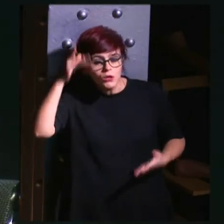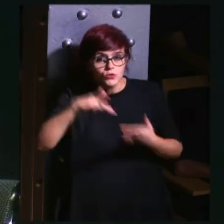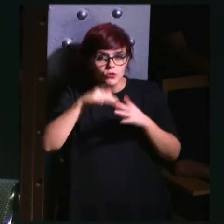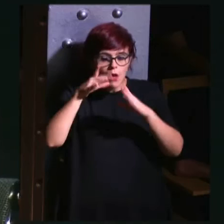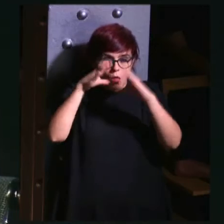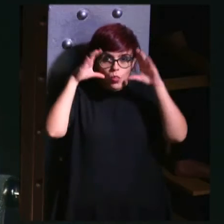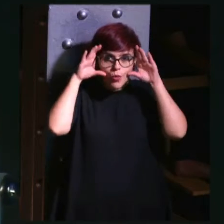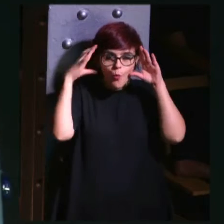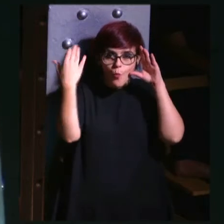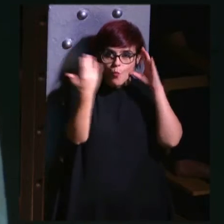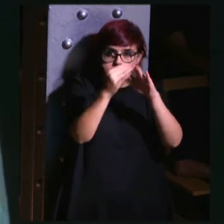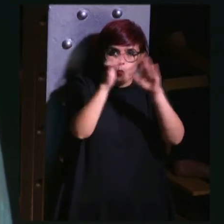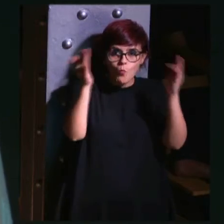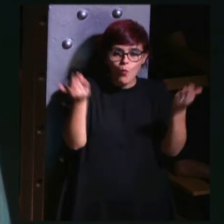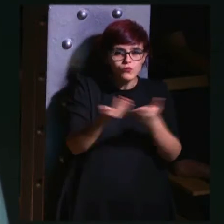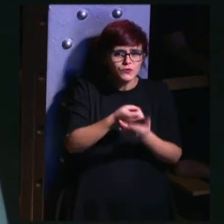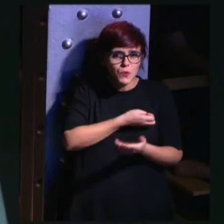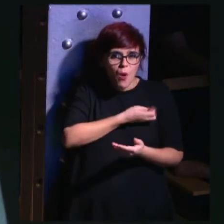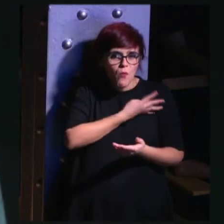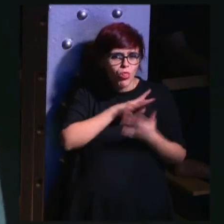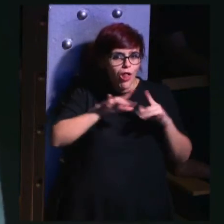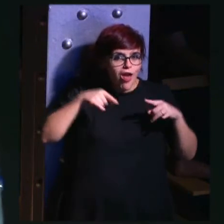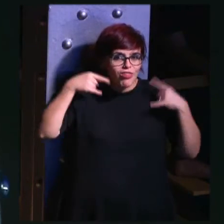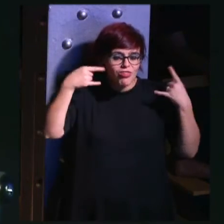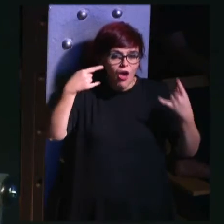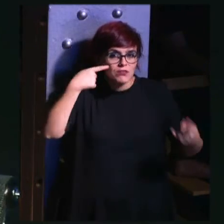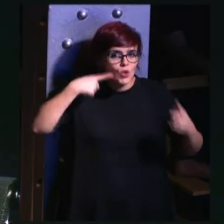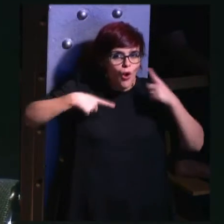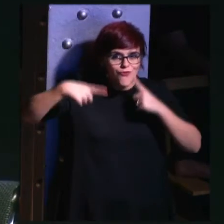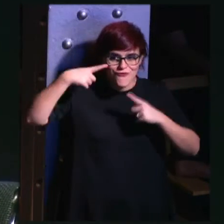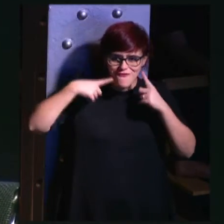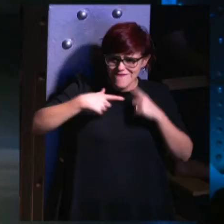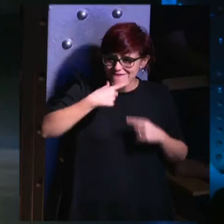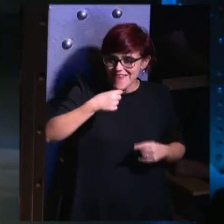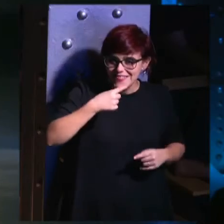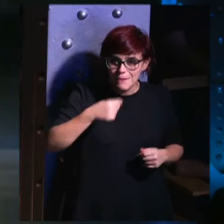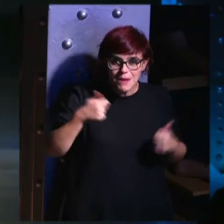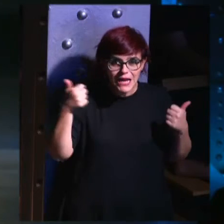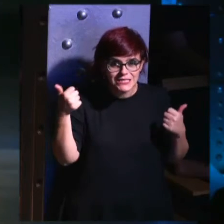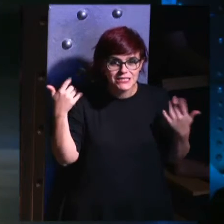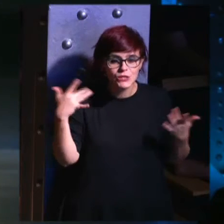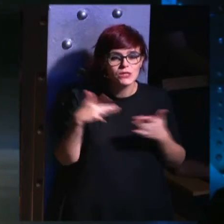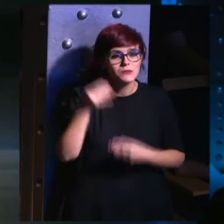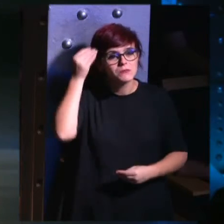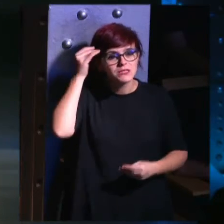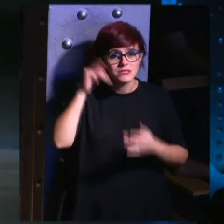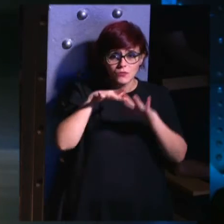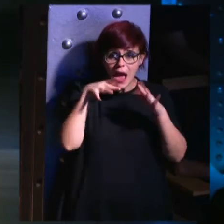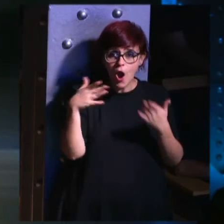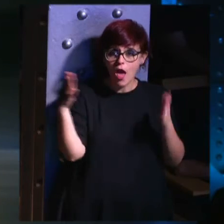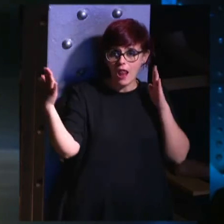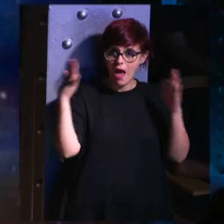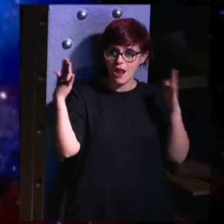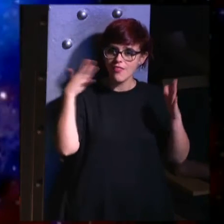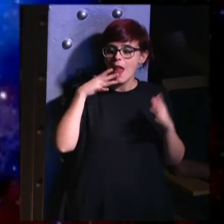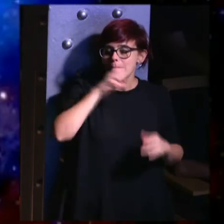dentro es incomparable. Y eso me hace pensar que estemos entrando en la era de la maravilla, ¿no?